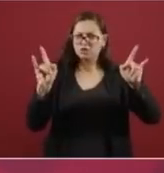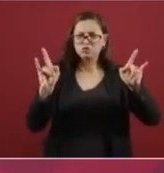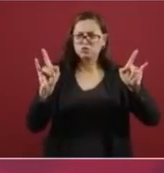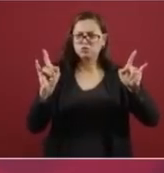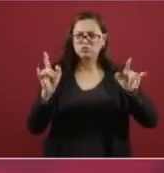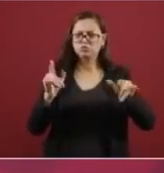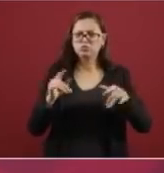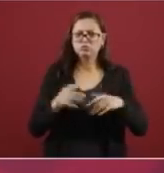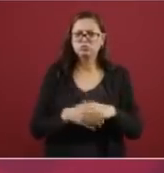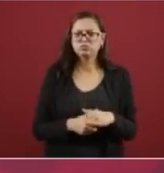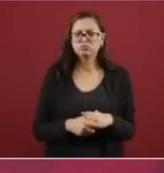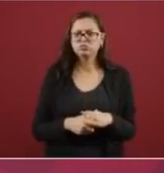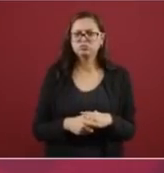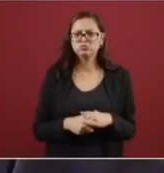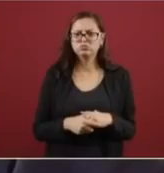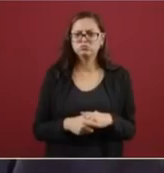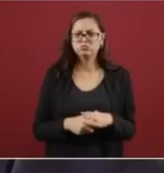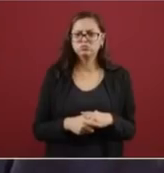las